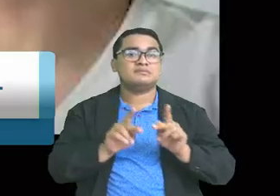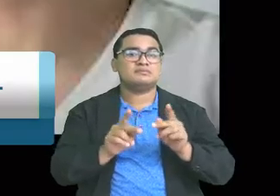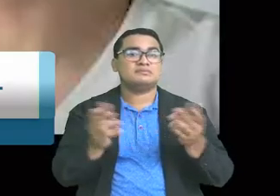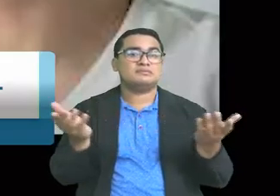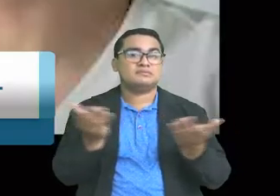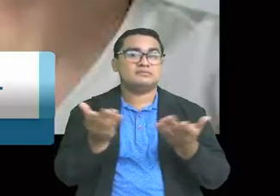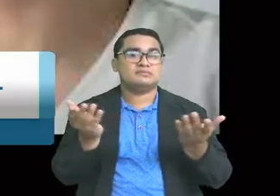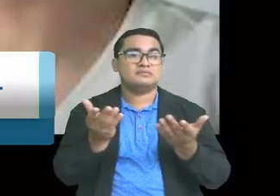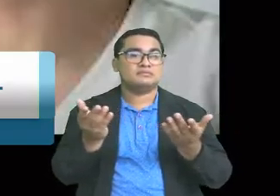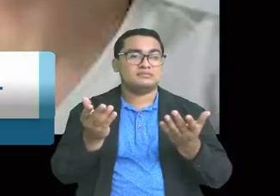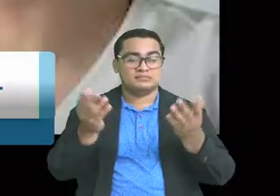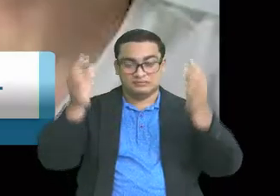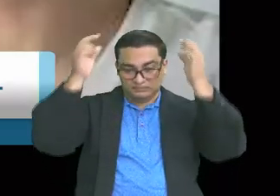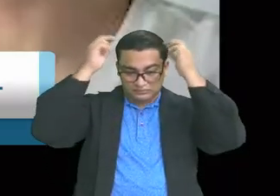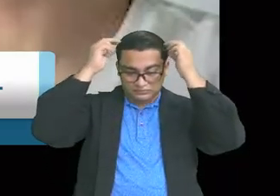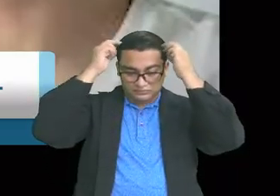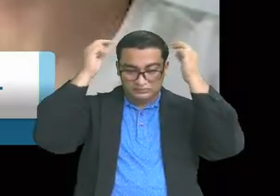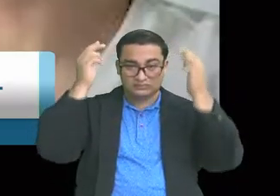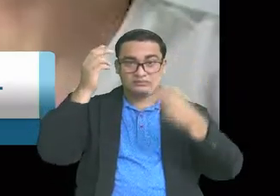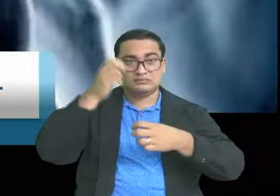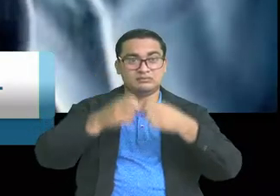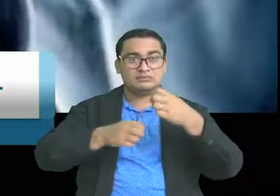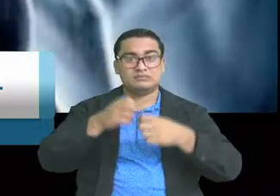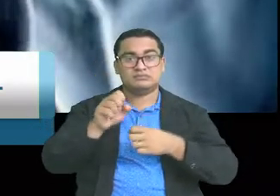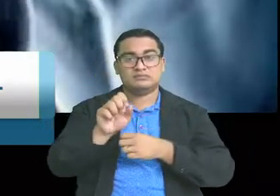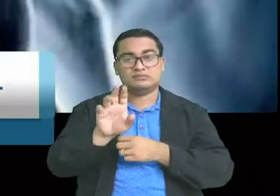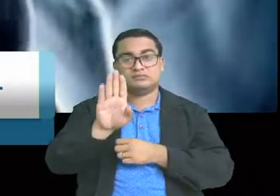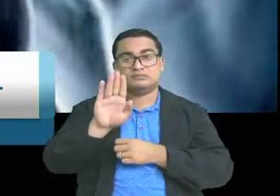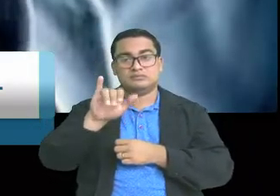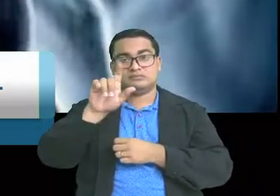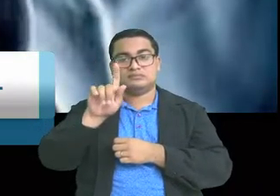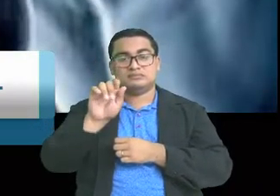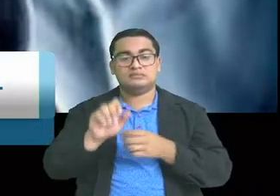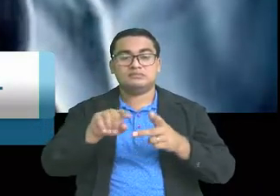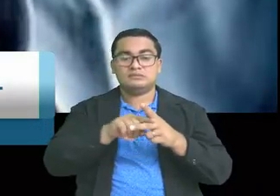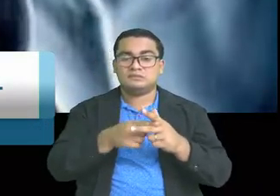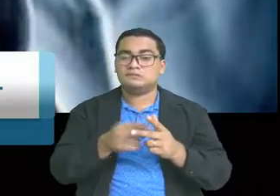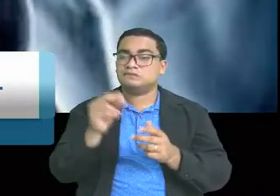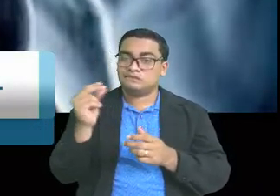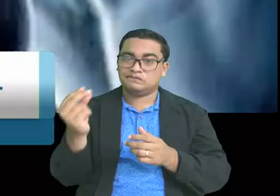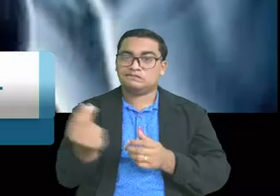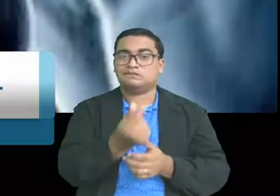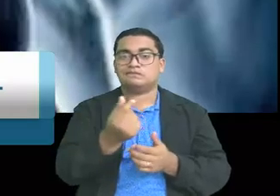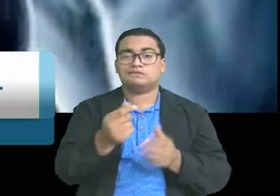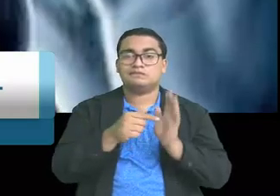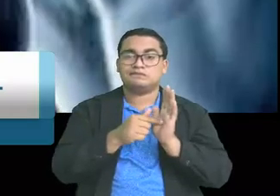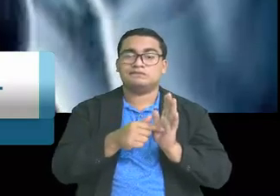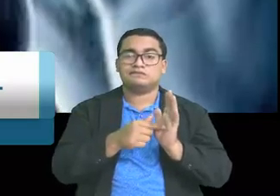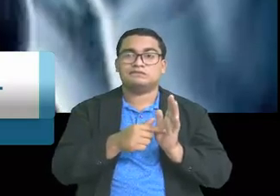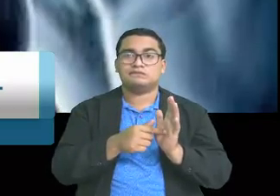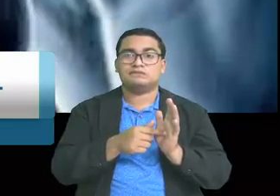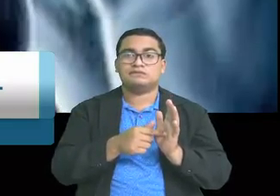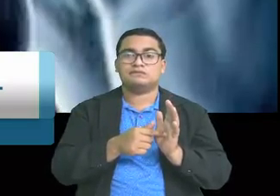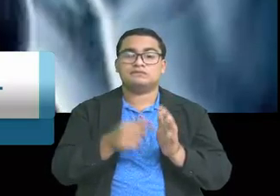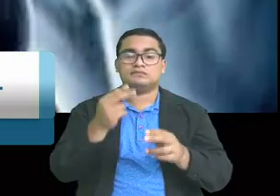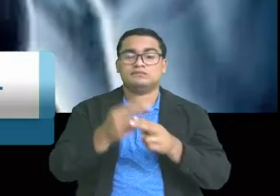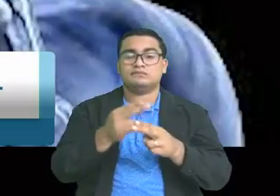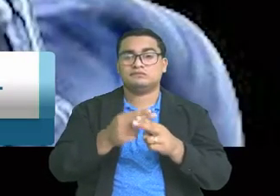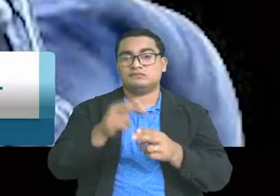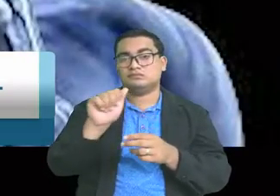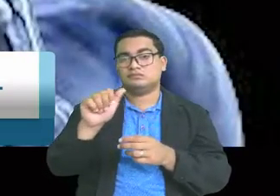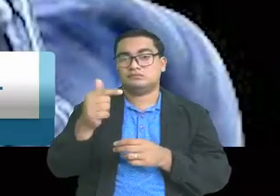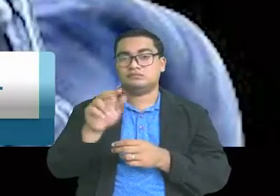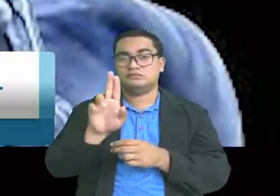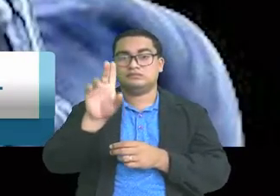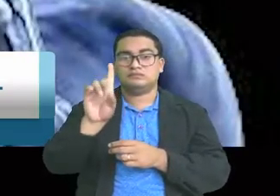deterioro neurológico súbito. Esto empieza muy, muy rápido. O sea, ni siquiera le llamamos agudo, le llamamos